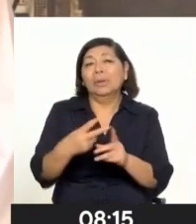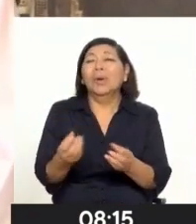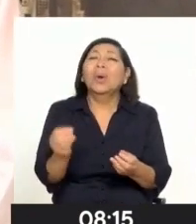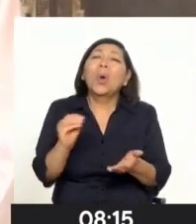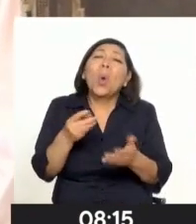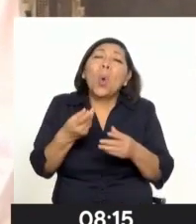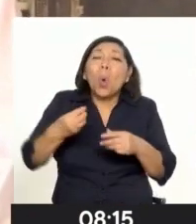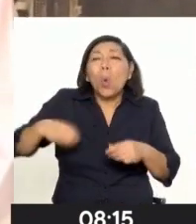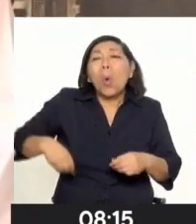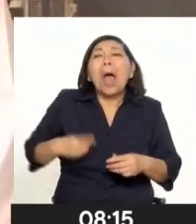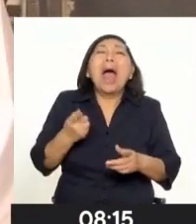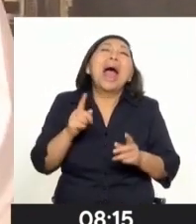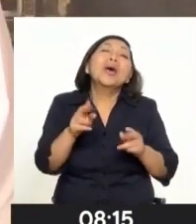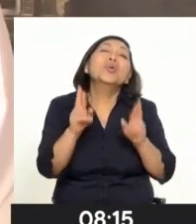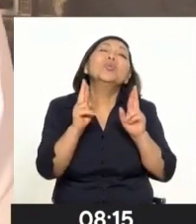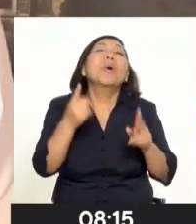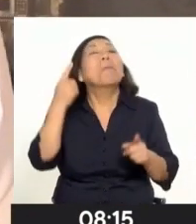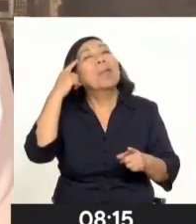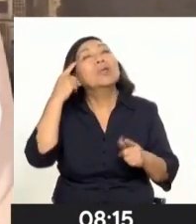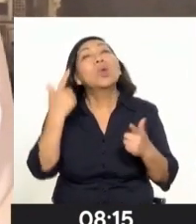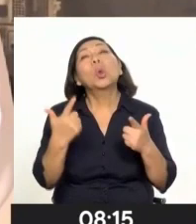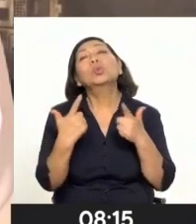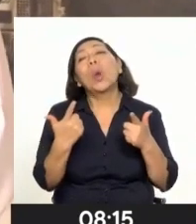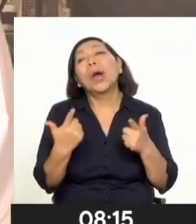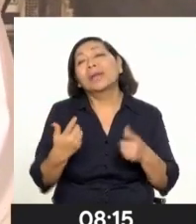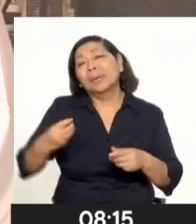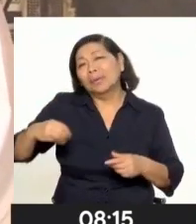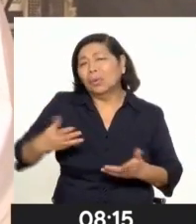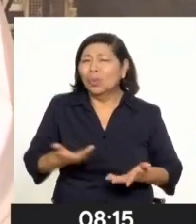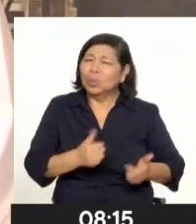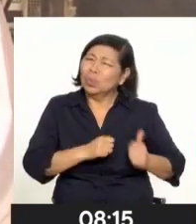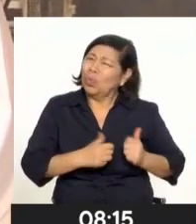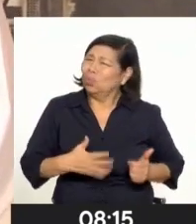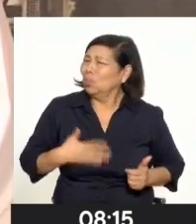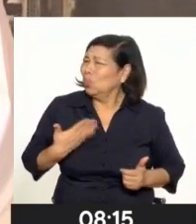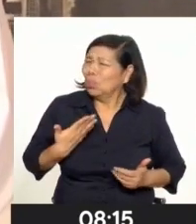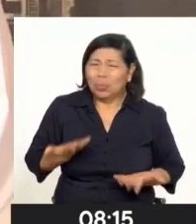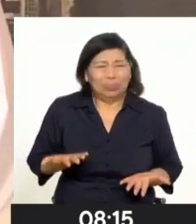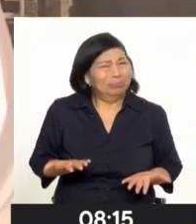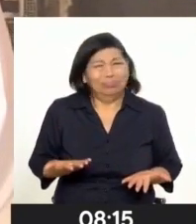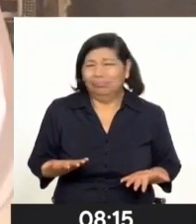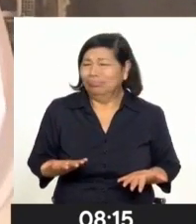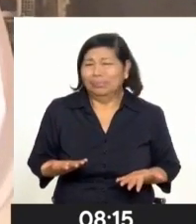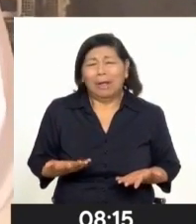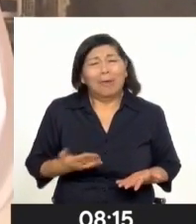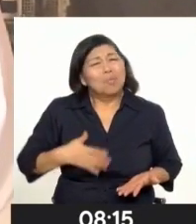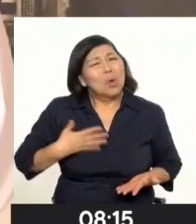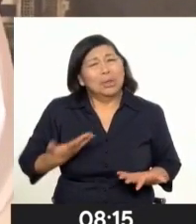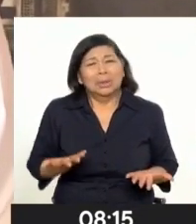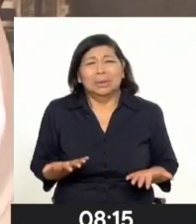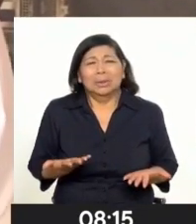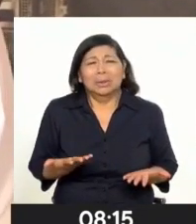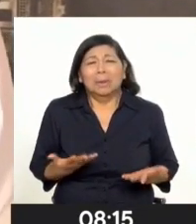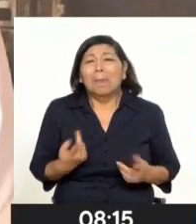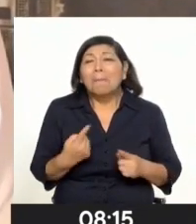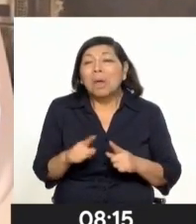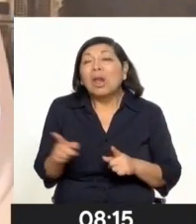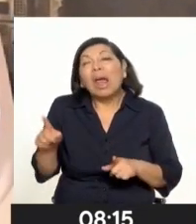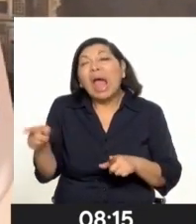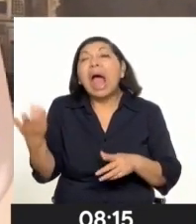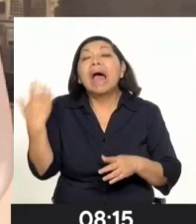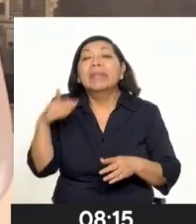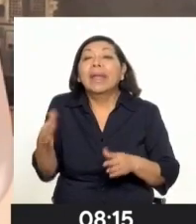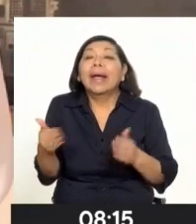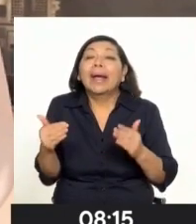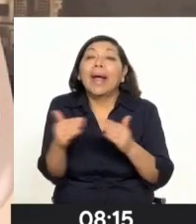comamuleto no sin embargo pues este es un puede arrasar un cargo porque el animalito sufre Y este animalito En todo caso está todavía este domesticado esperando a